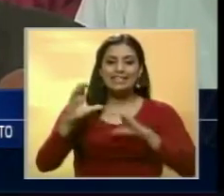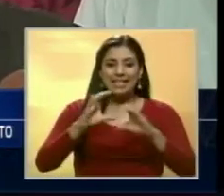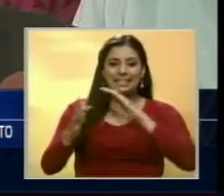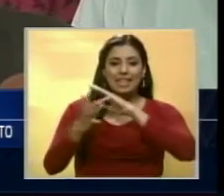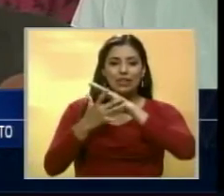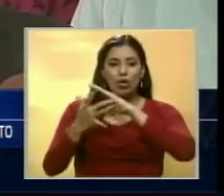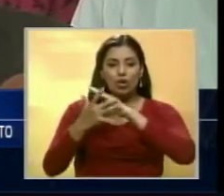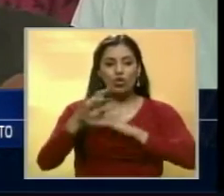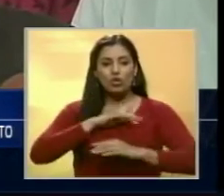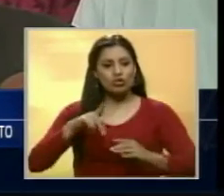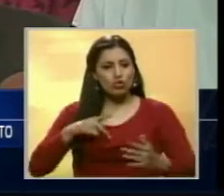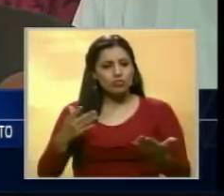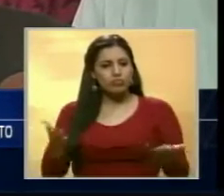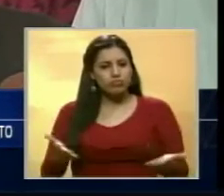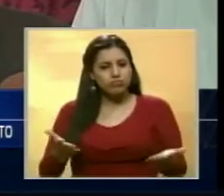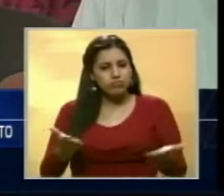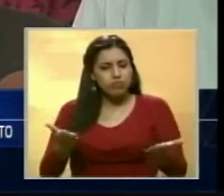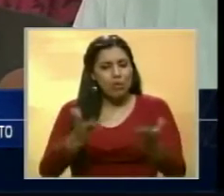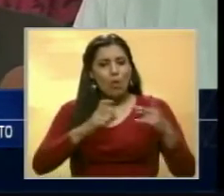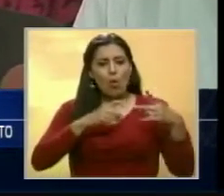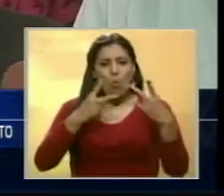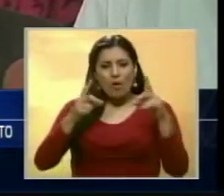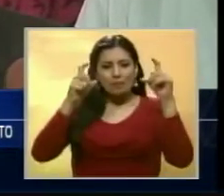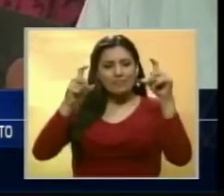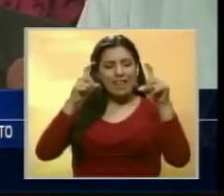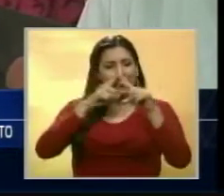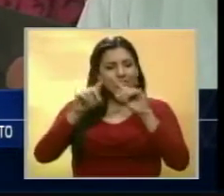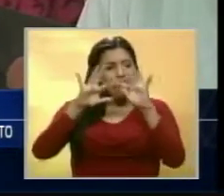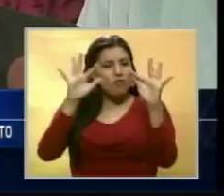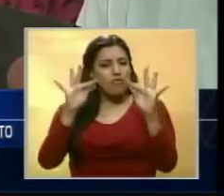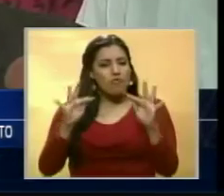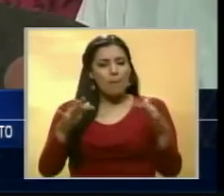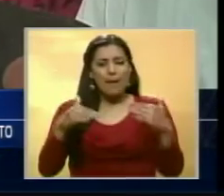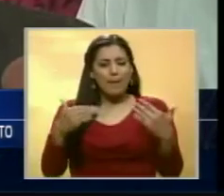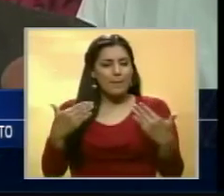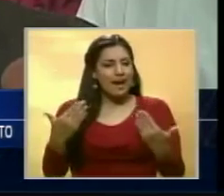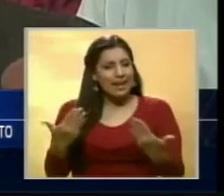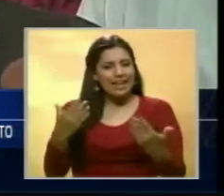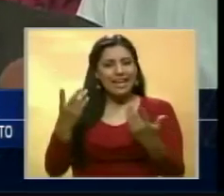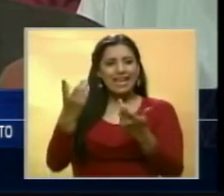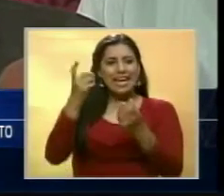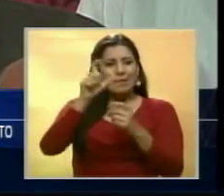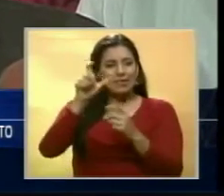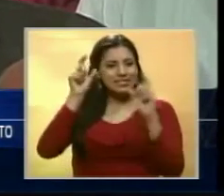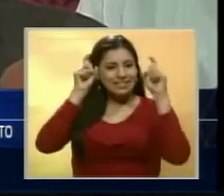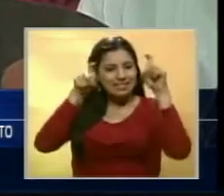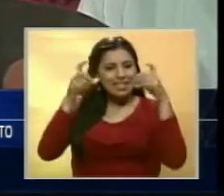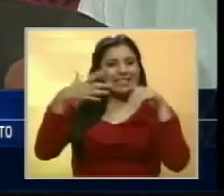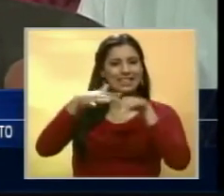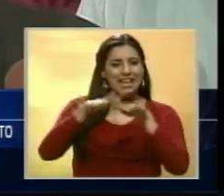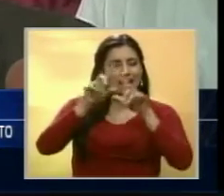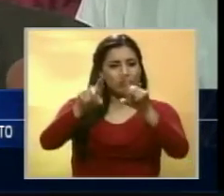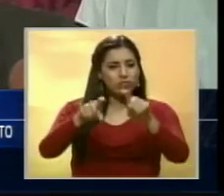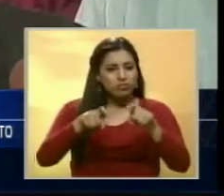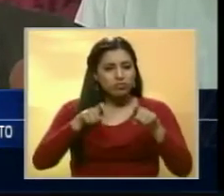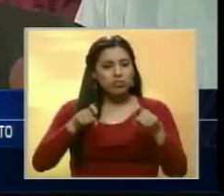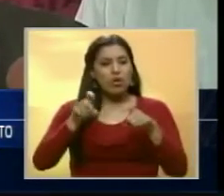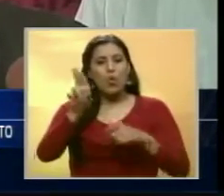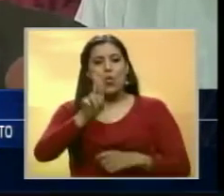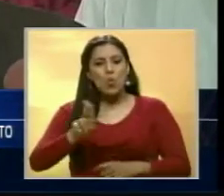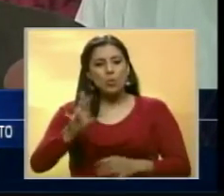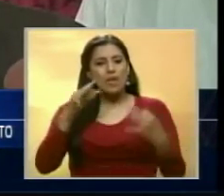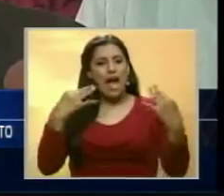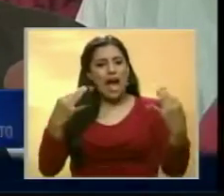Tecnología hemos impulsado modelos alternativos que implican la agricultura orgánica, que implican el